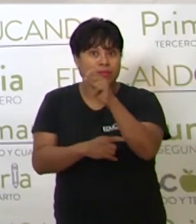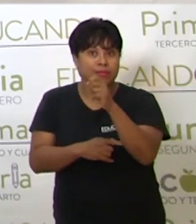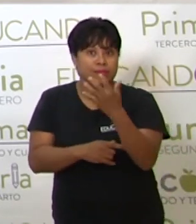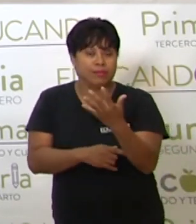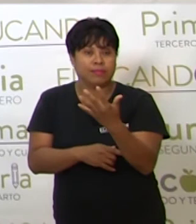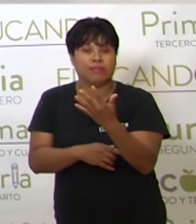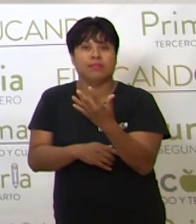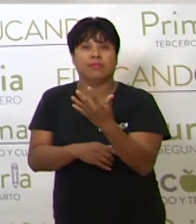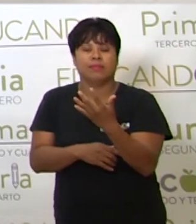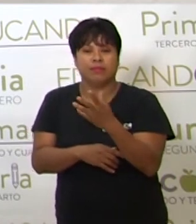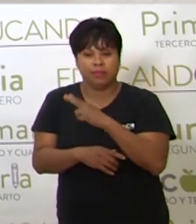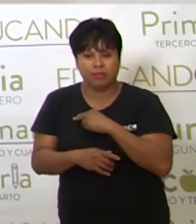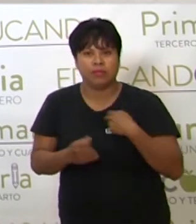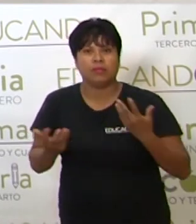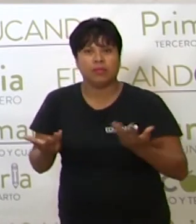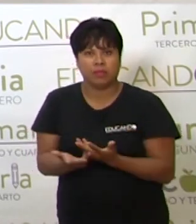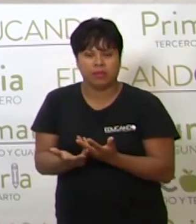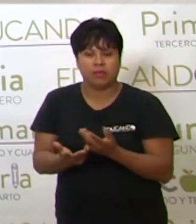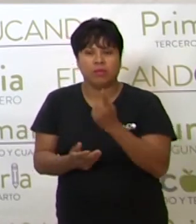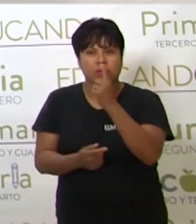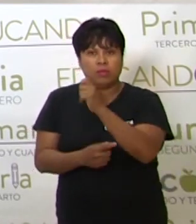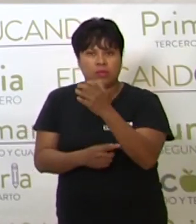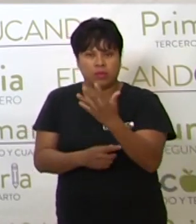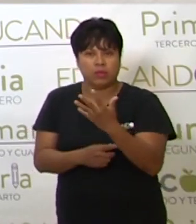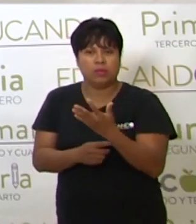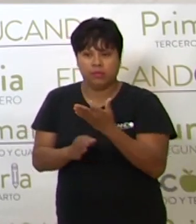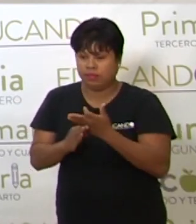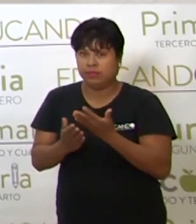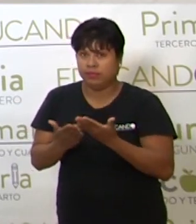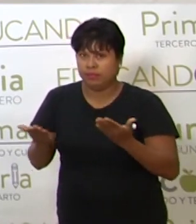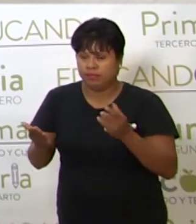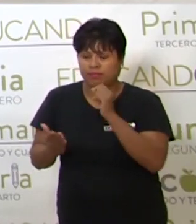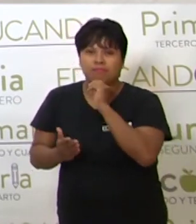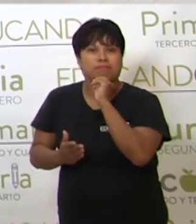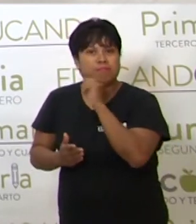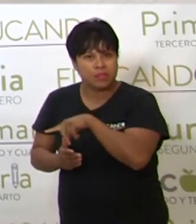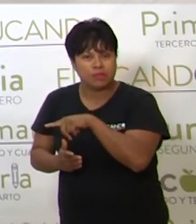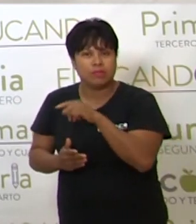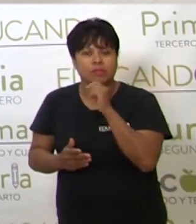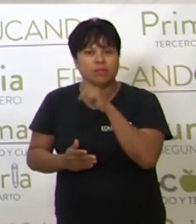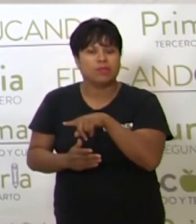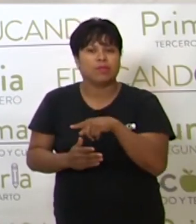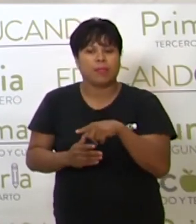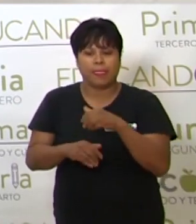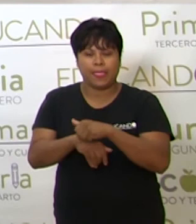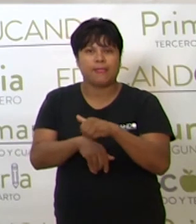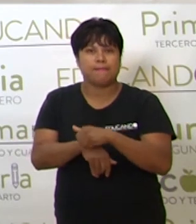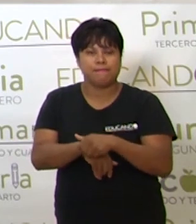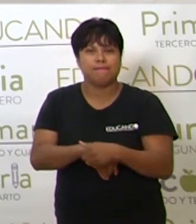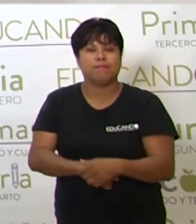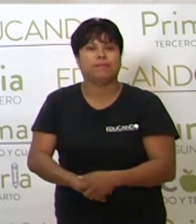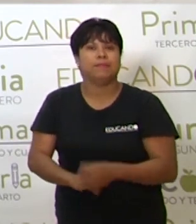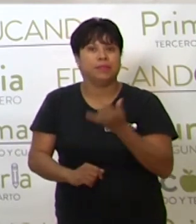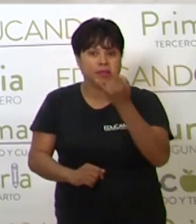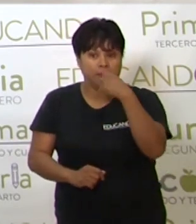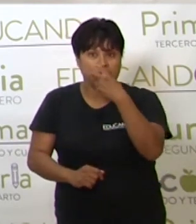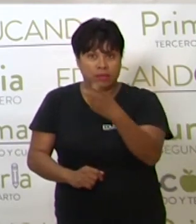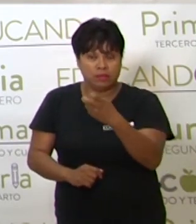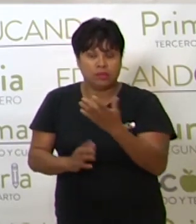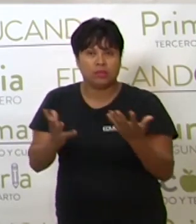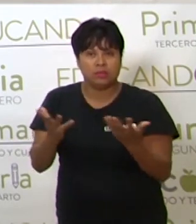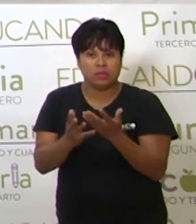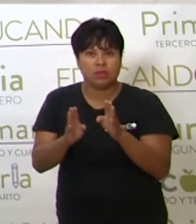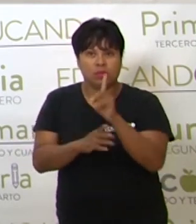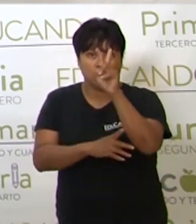este representar un quinto acá en esta misma en éste mismo en esta misma fracción y para representar un